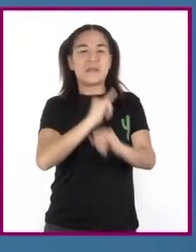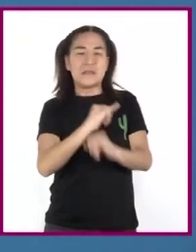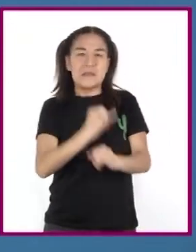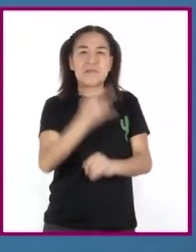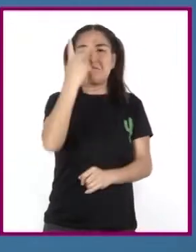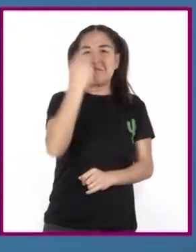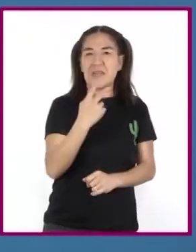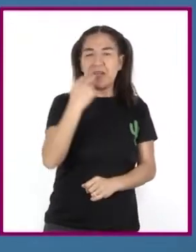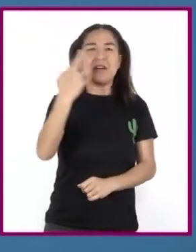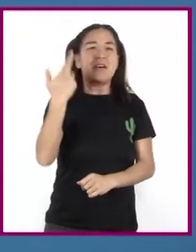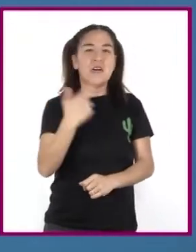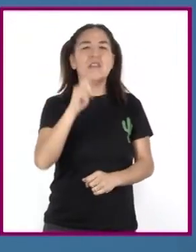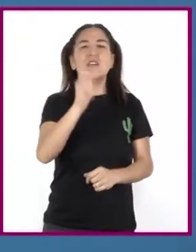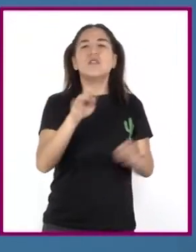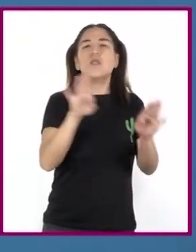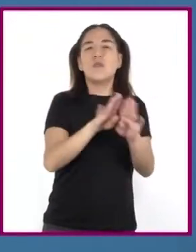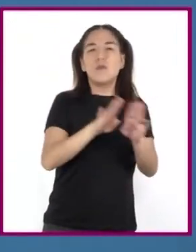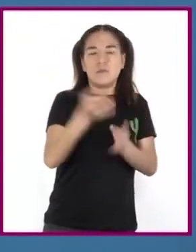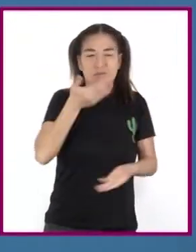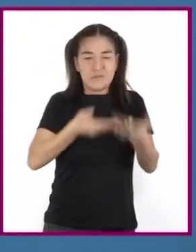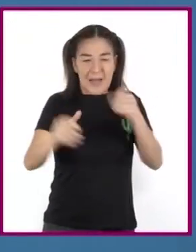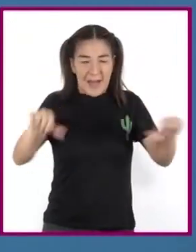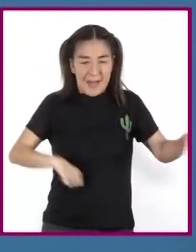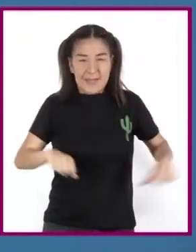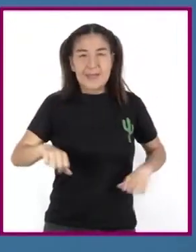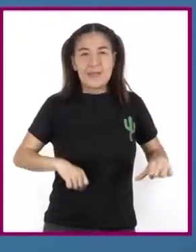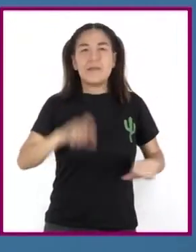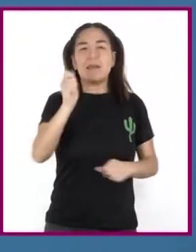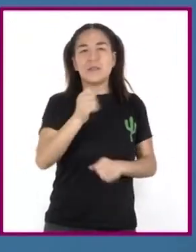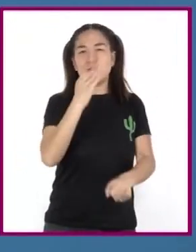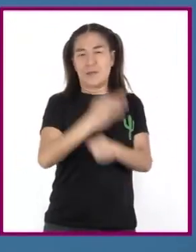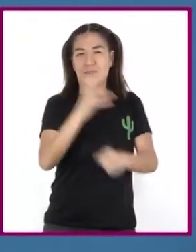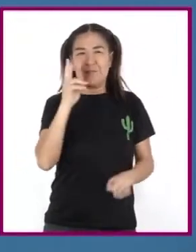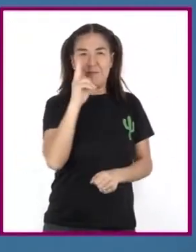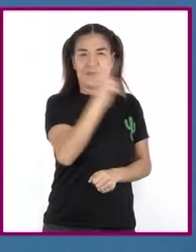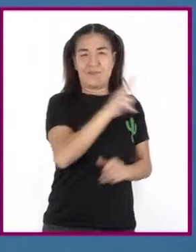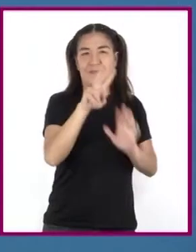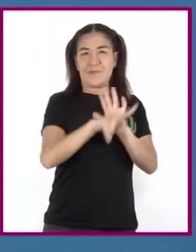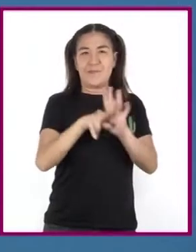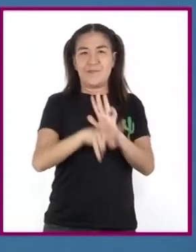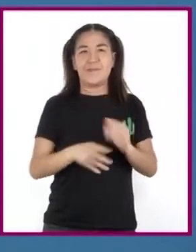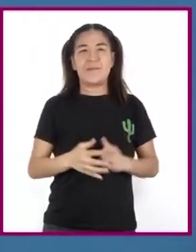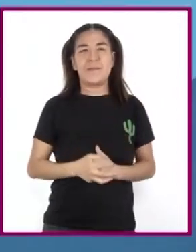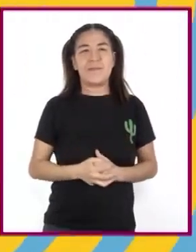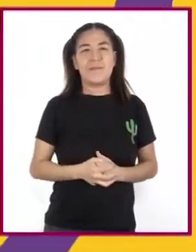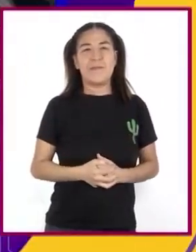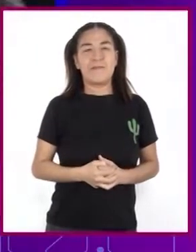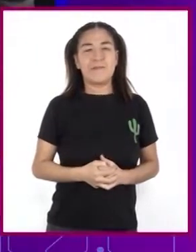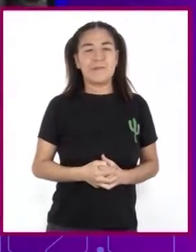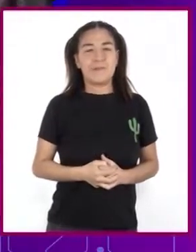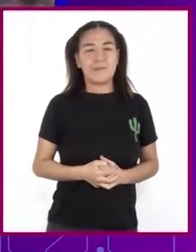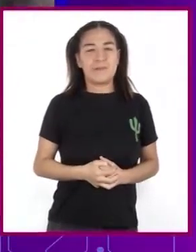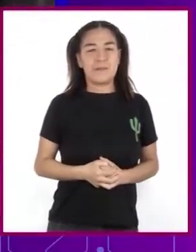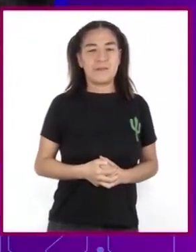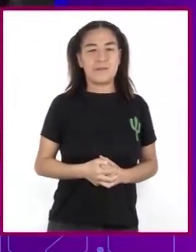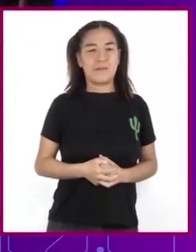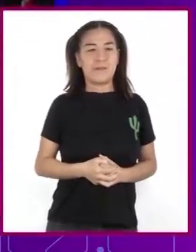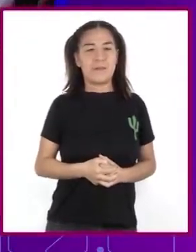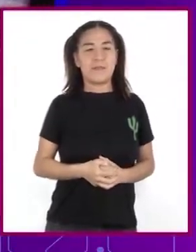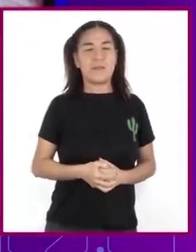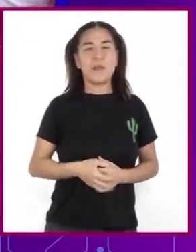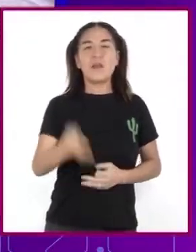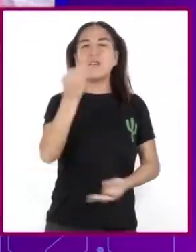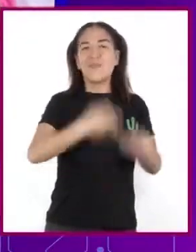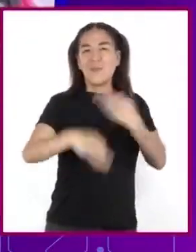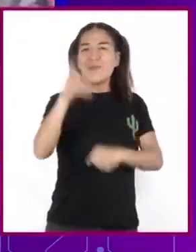masiva mediante pequeñas acciones. Veamos y escuchemos el siguiente video. Todos los días en